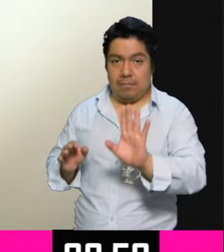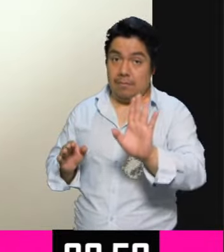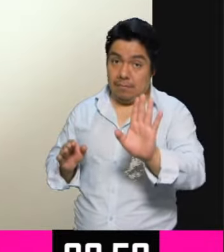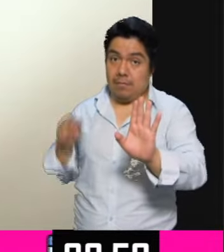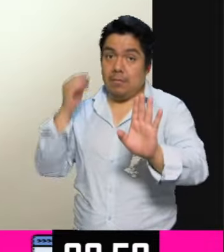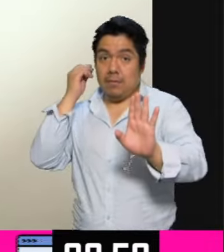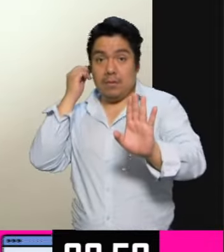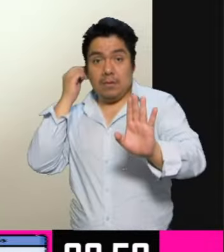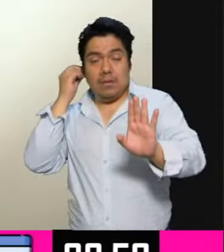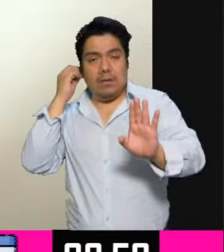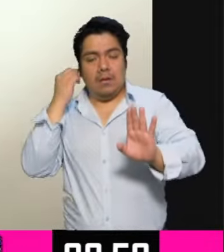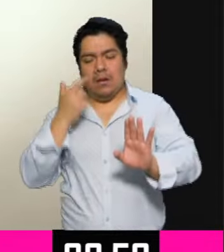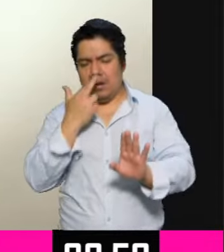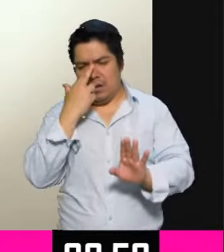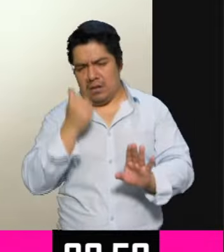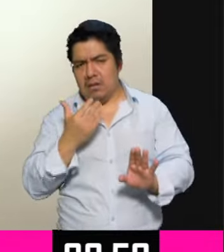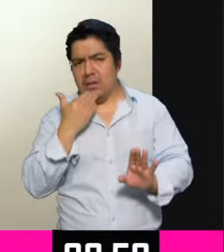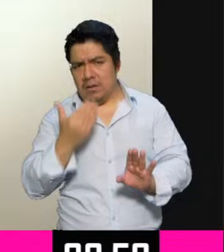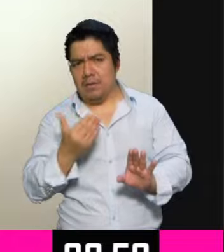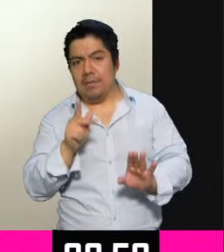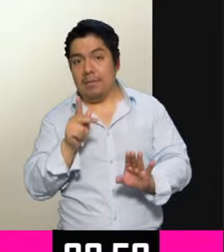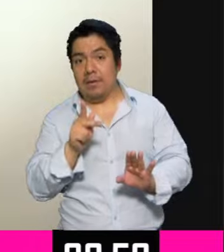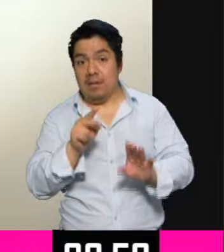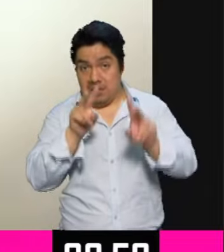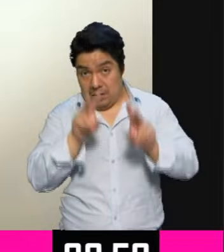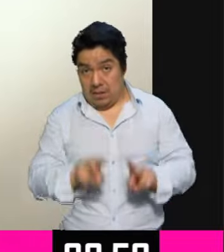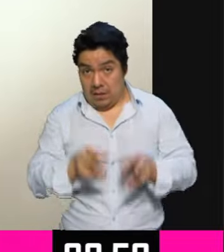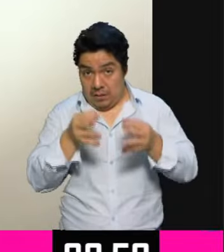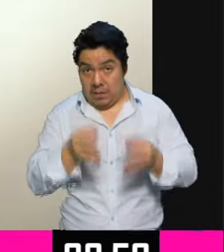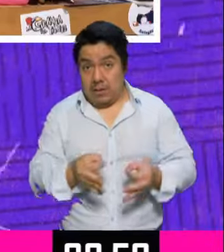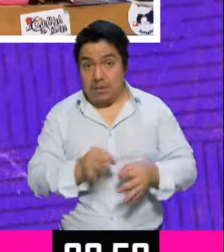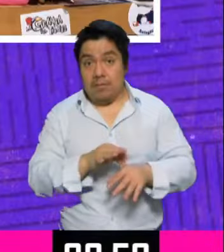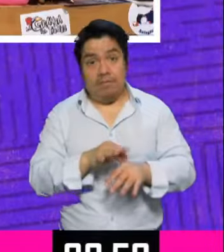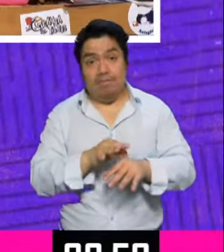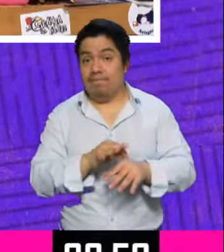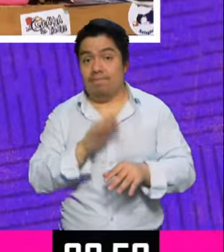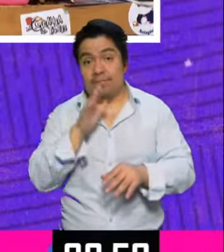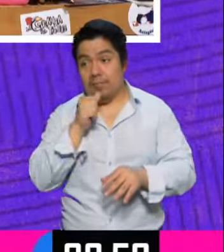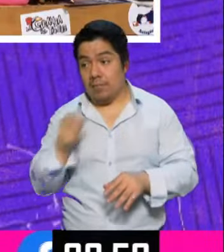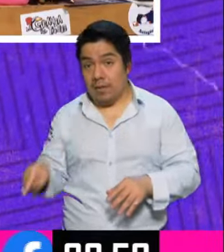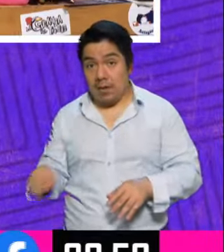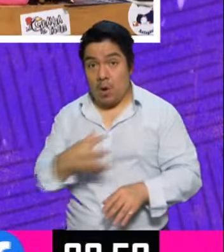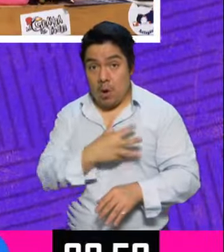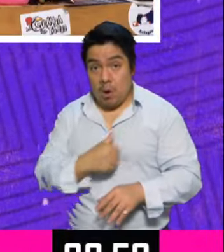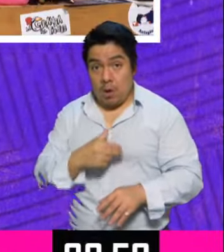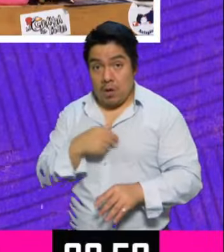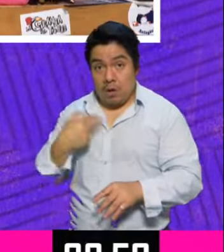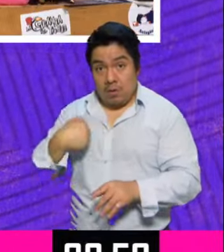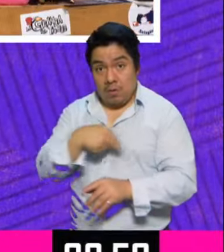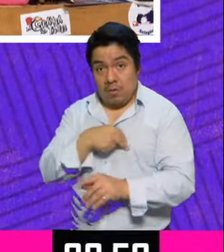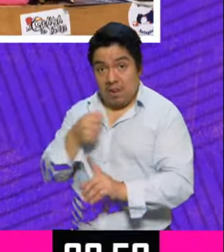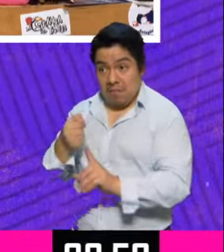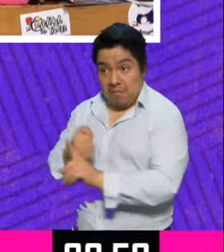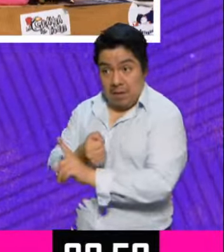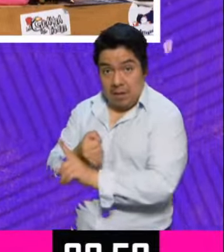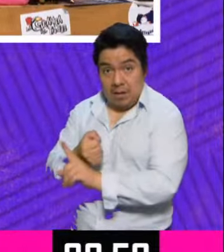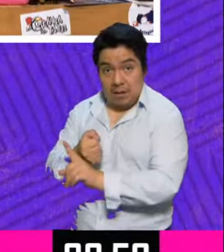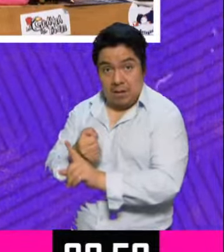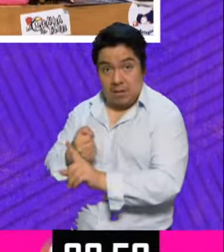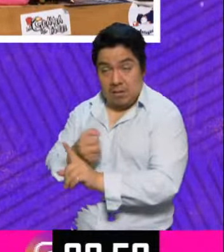son buenas razones pero no son verdaderas razones no vale el sadismo con nuestros hijos y con